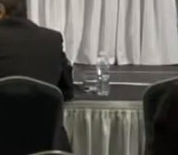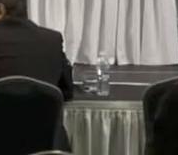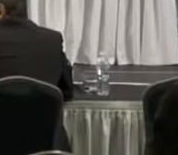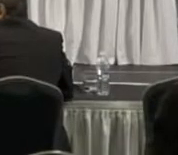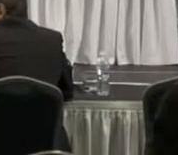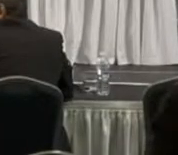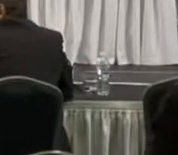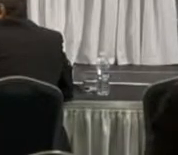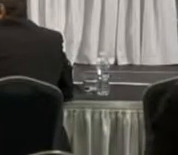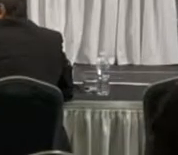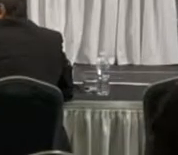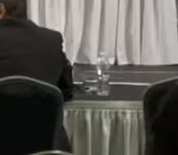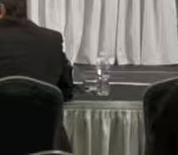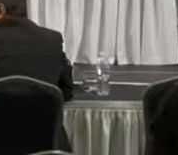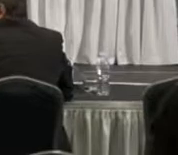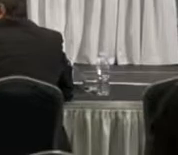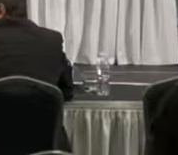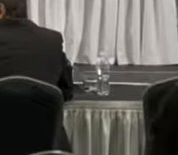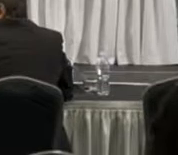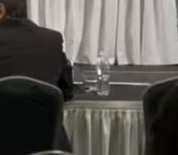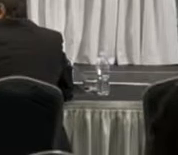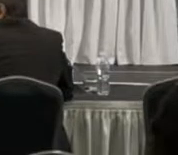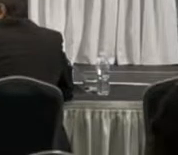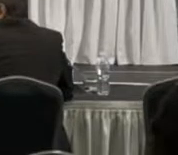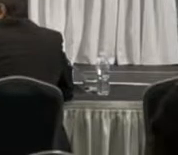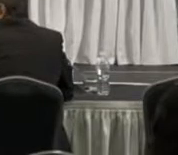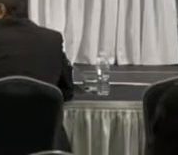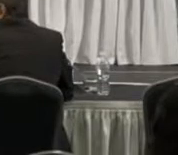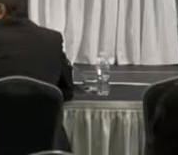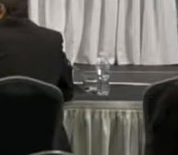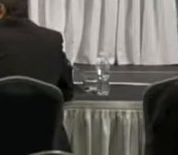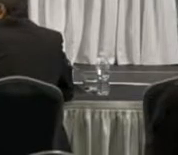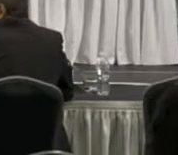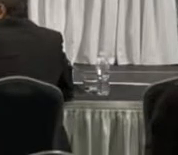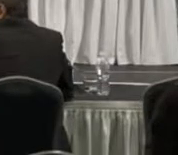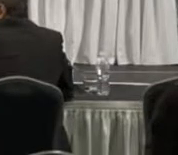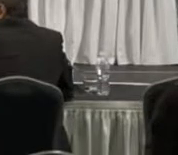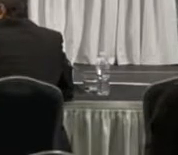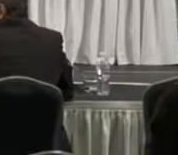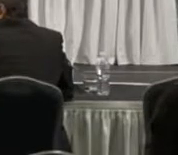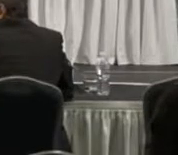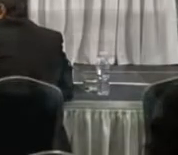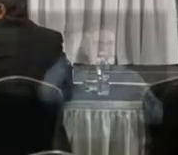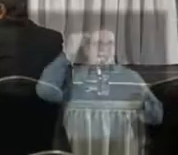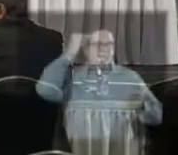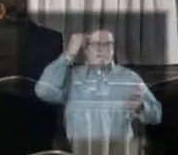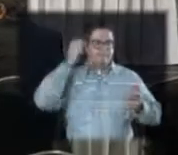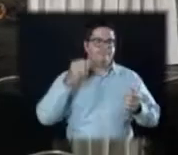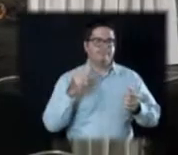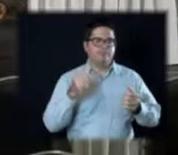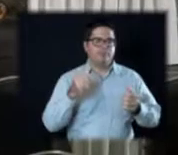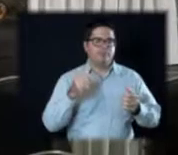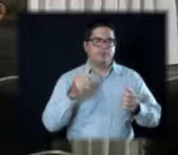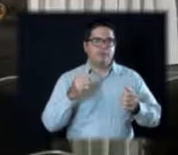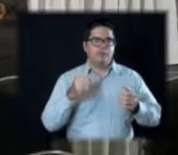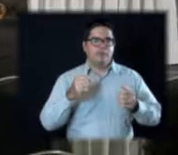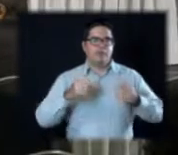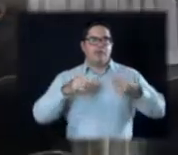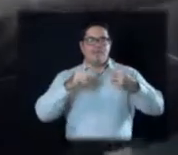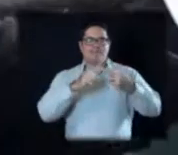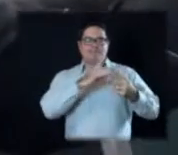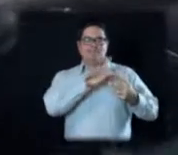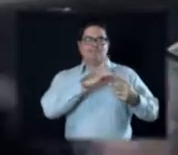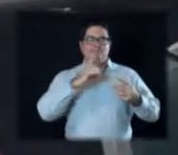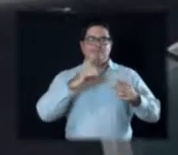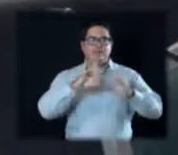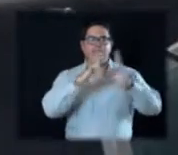4 versiones diferentes. Por ejemplo, el gobierno central usa la versión 4.4 o algo por el